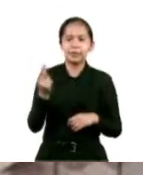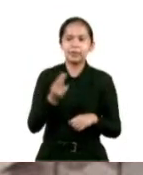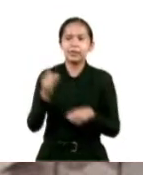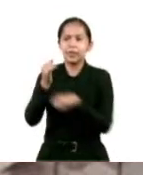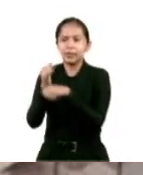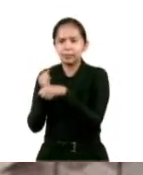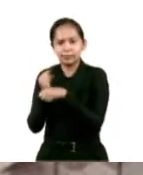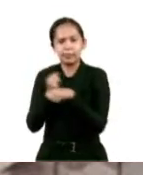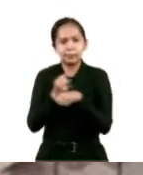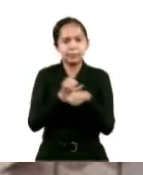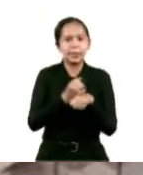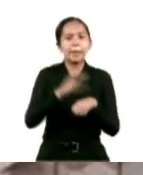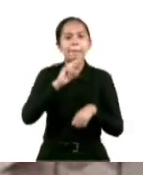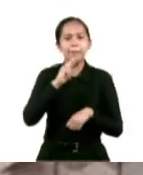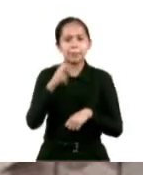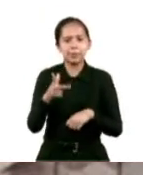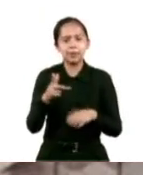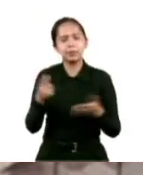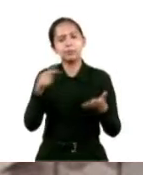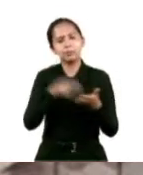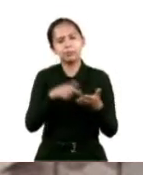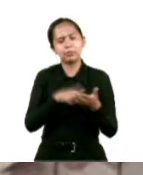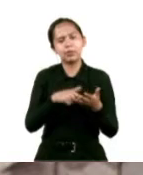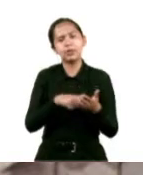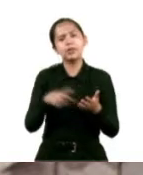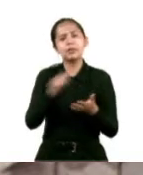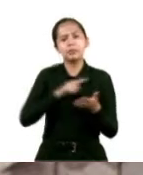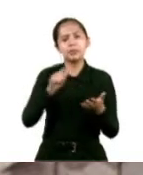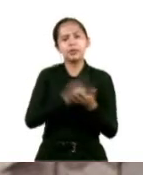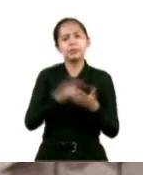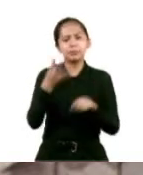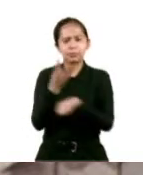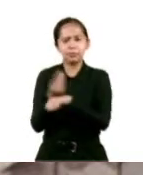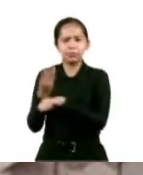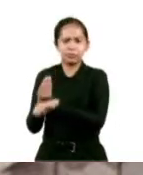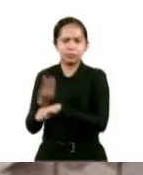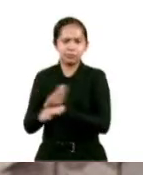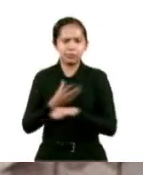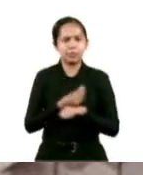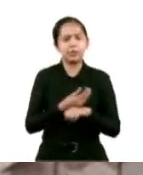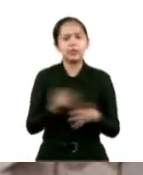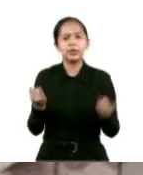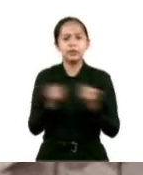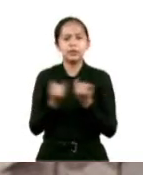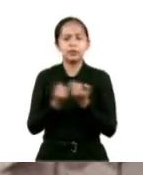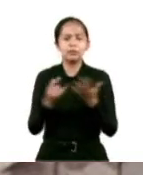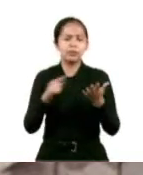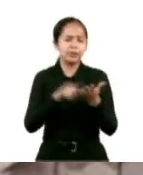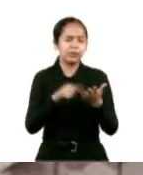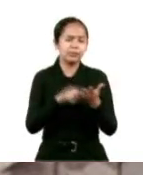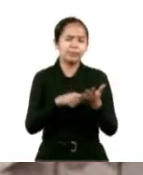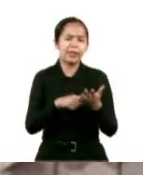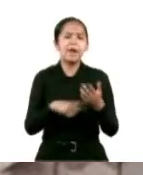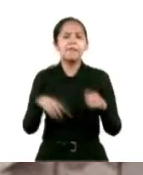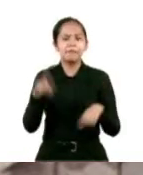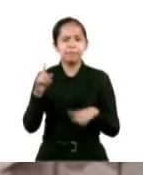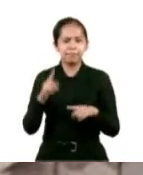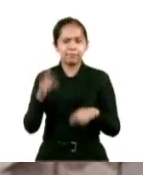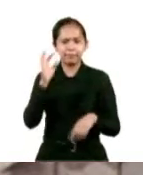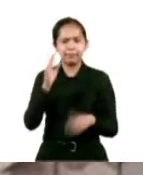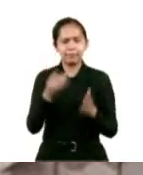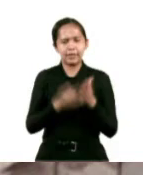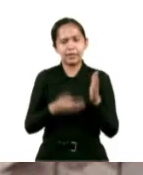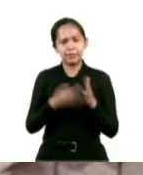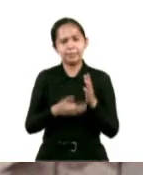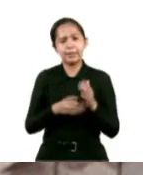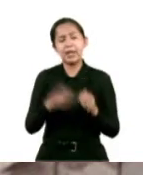inspecciones conforme al manual de mantenimiento y al mismo tiempo que establecieron que el manual era deficiente. Esto